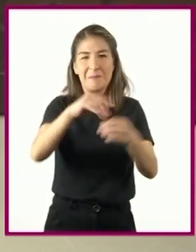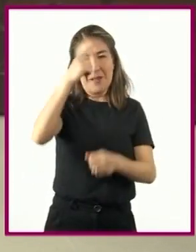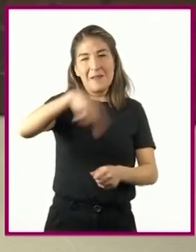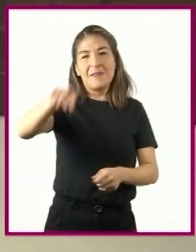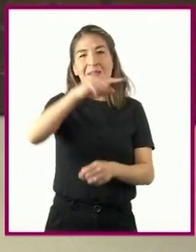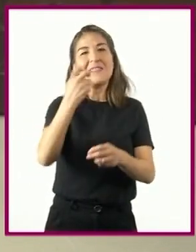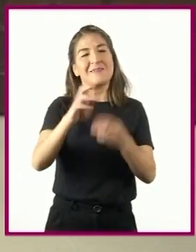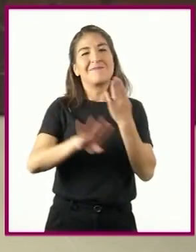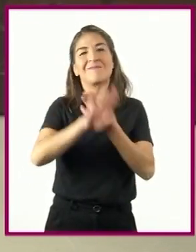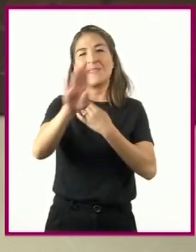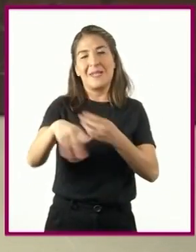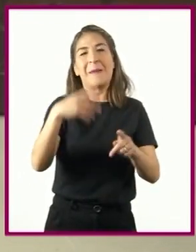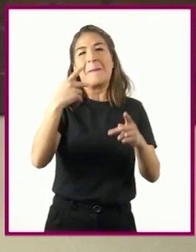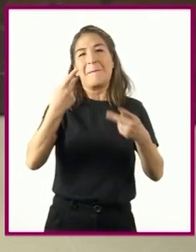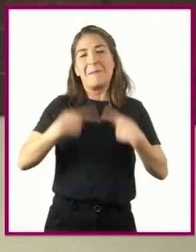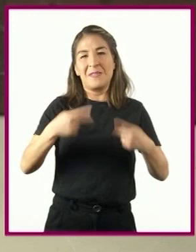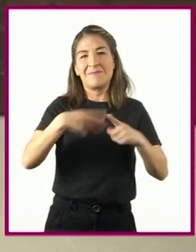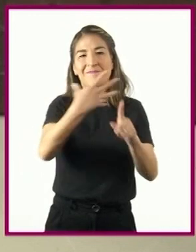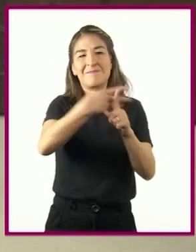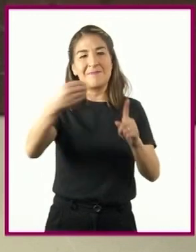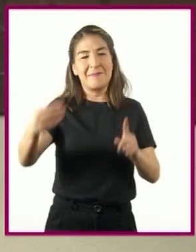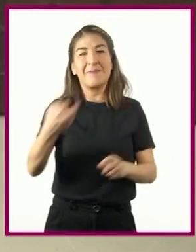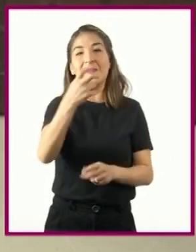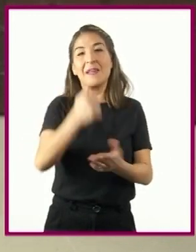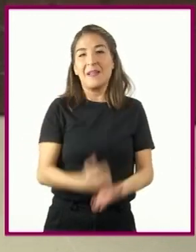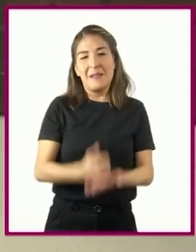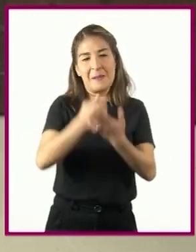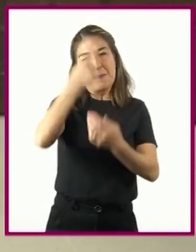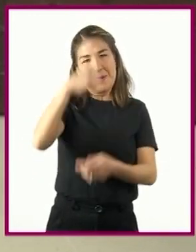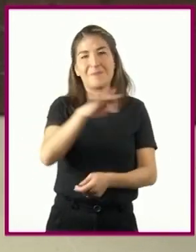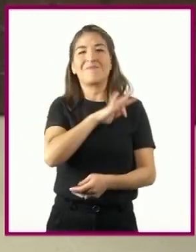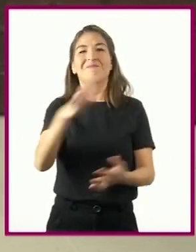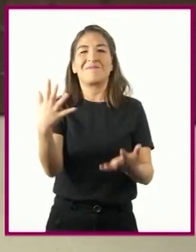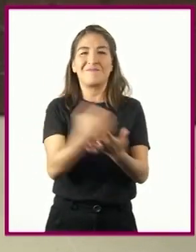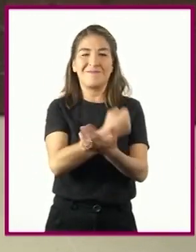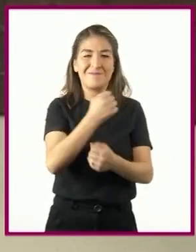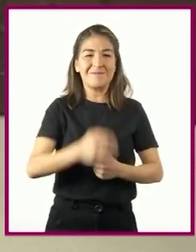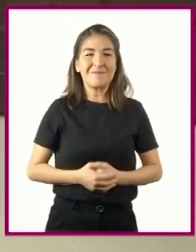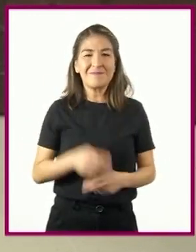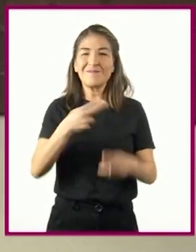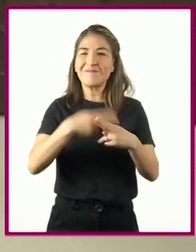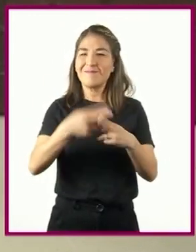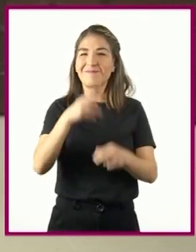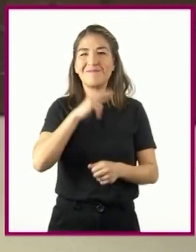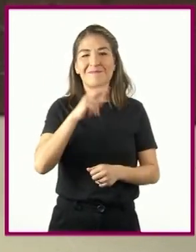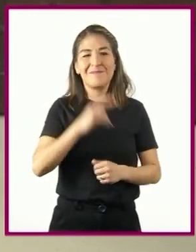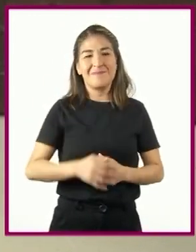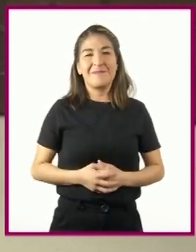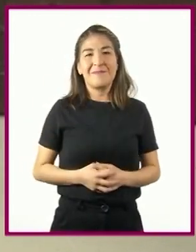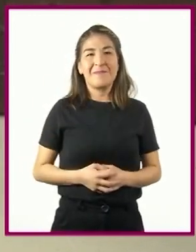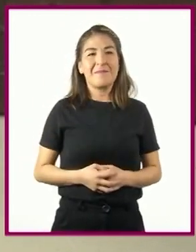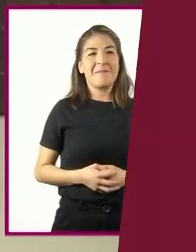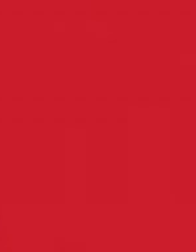para bajar el nivel de contagios. Con su ayuda lo vamos a lograr. Hasta pronto.